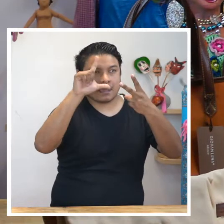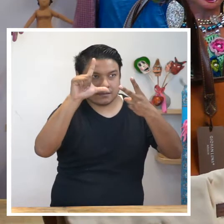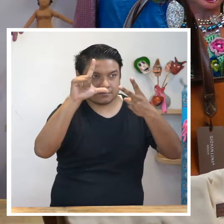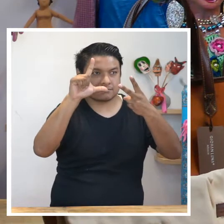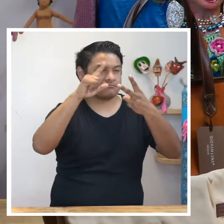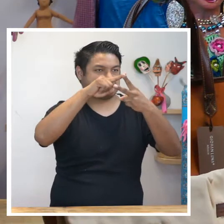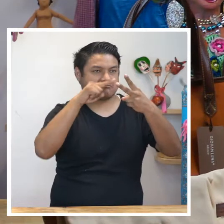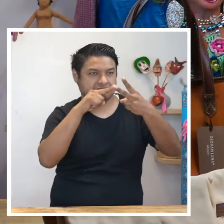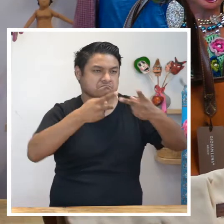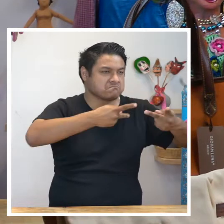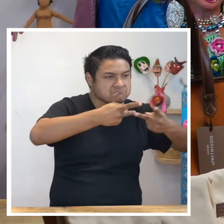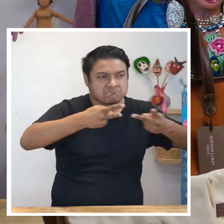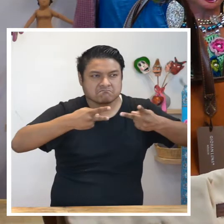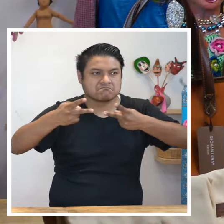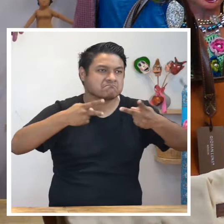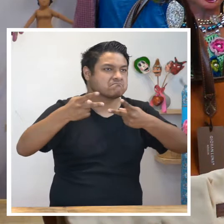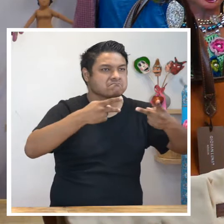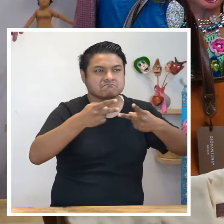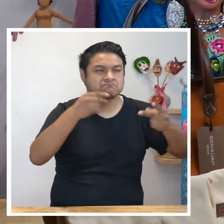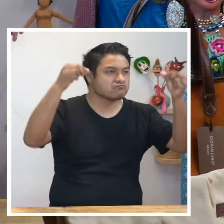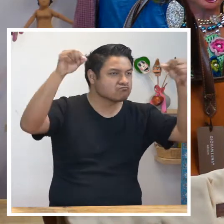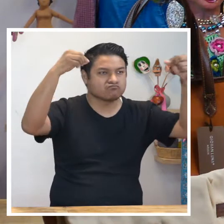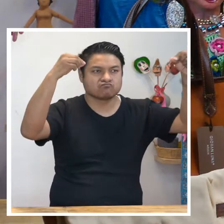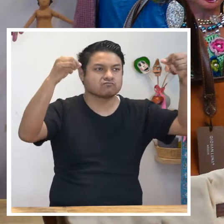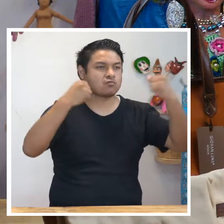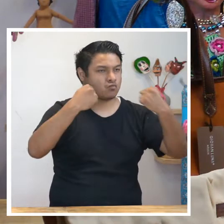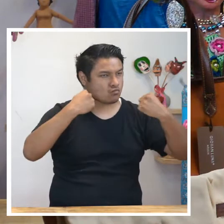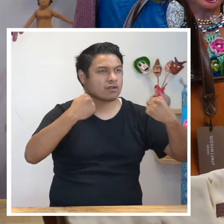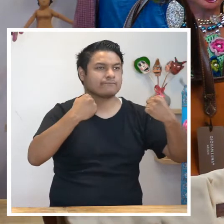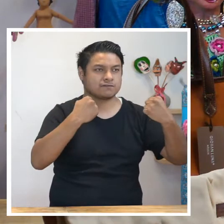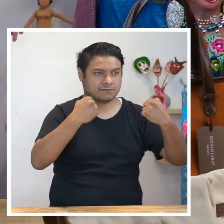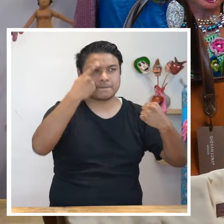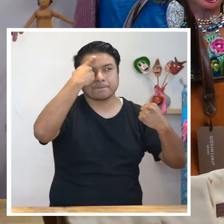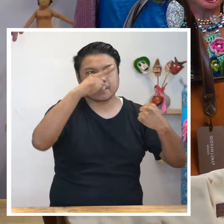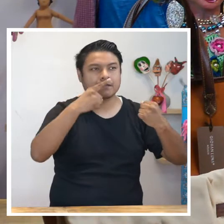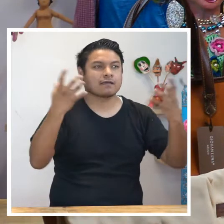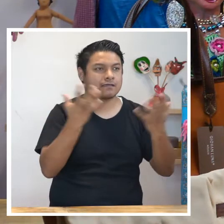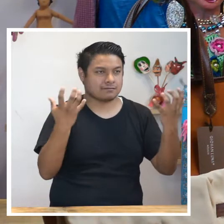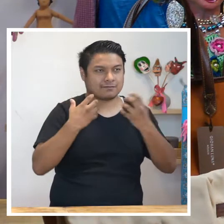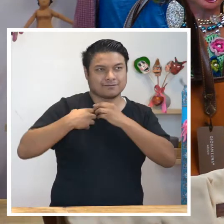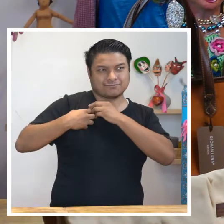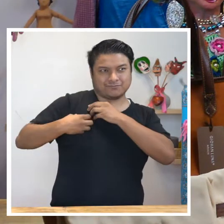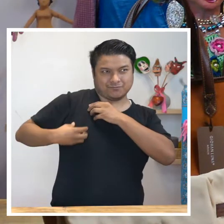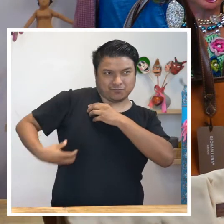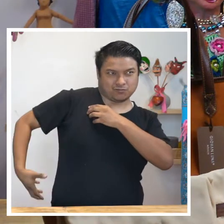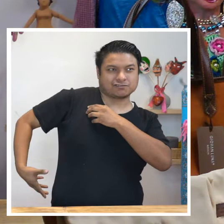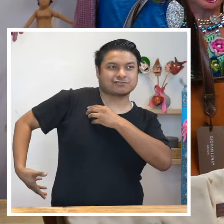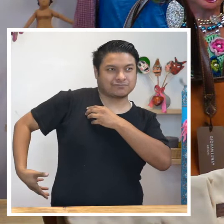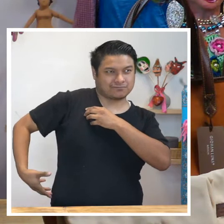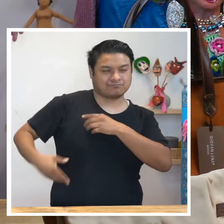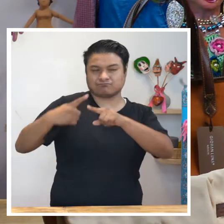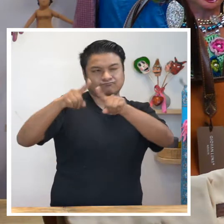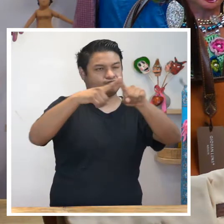aparte pues reutilizaban todo lo que hacían con los animales. Entonces, ese precedente histórico lo podemos ver desde